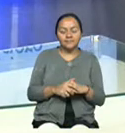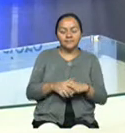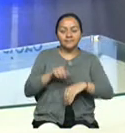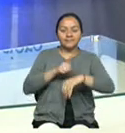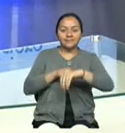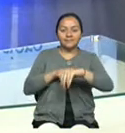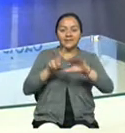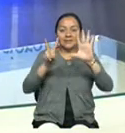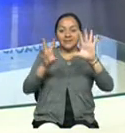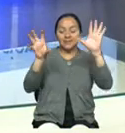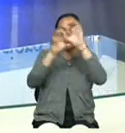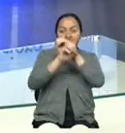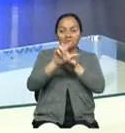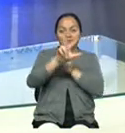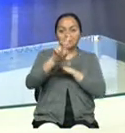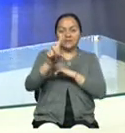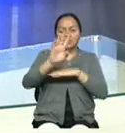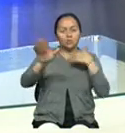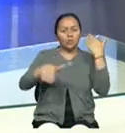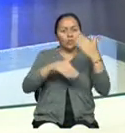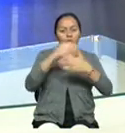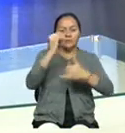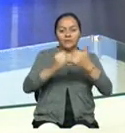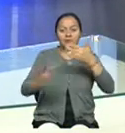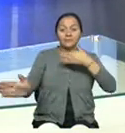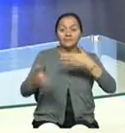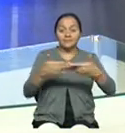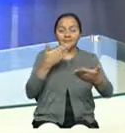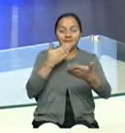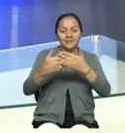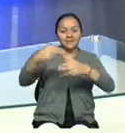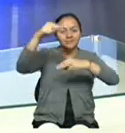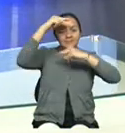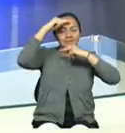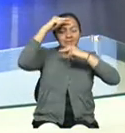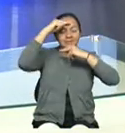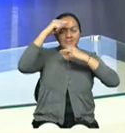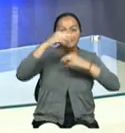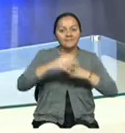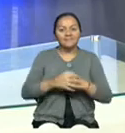19 horas con 31 minutos. Aquí llegamos a la parte final de Noticiero Ciudadano.